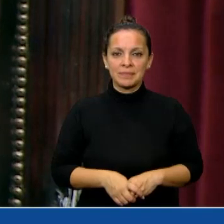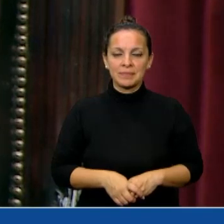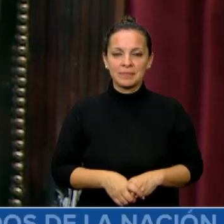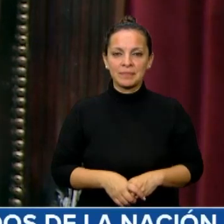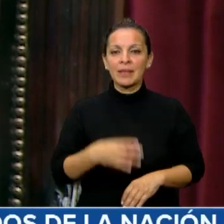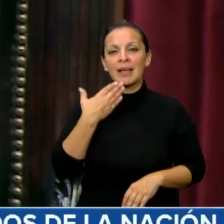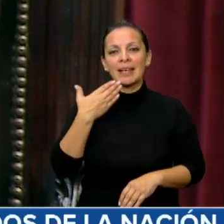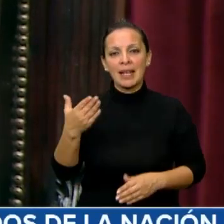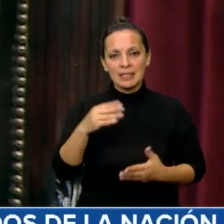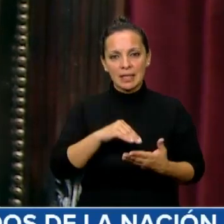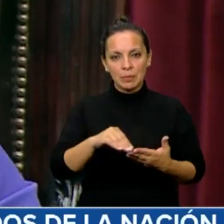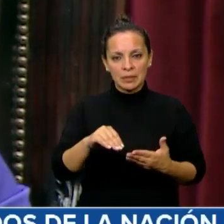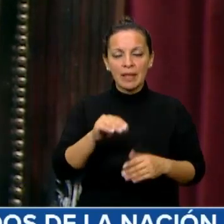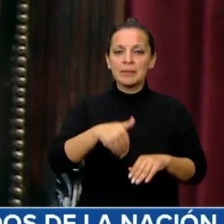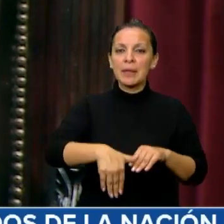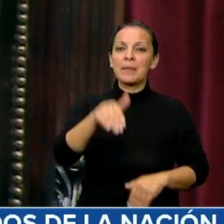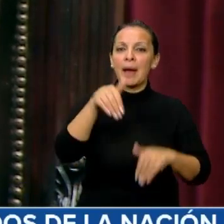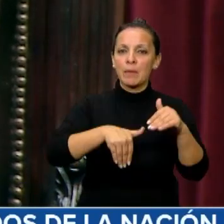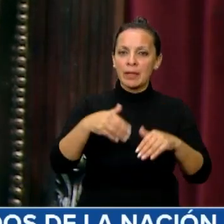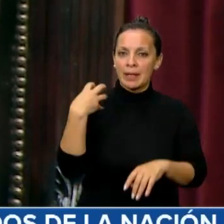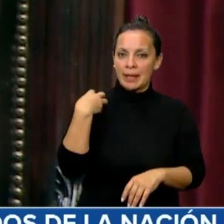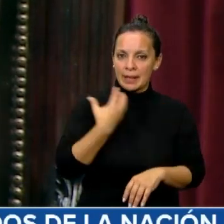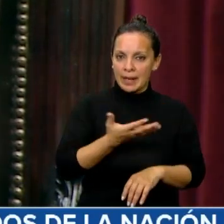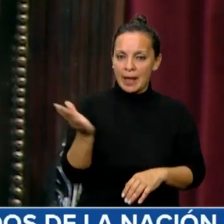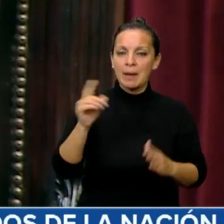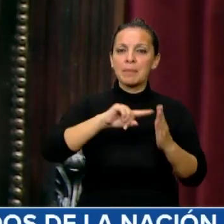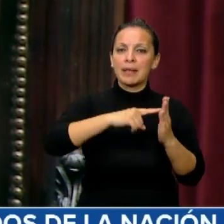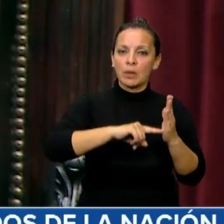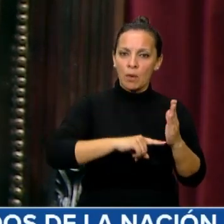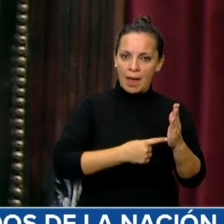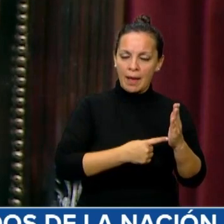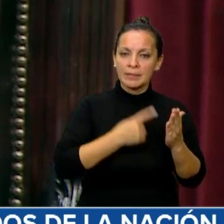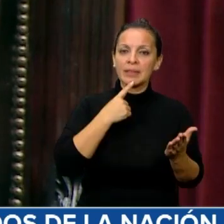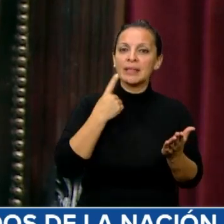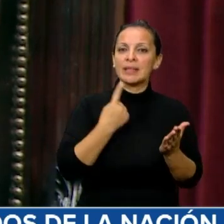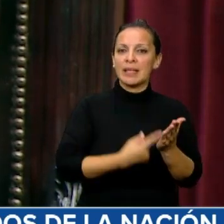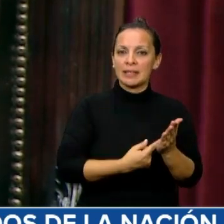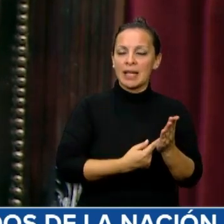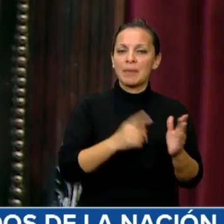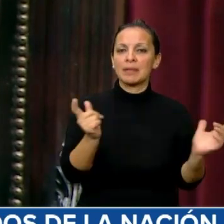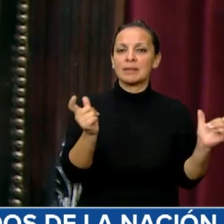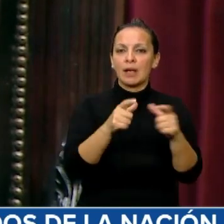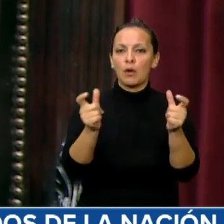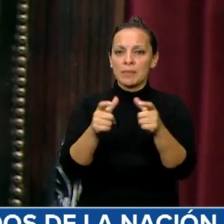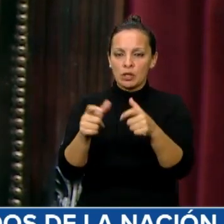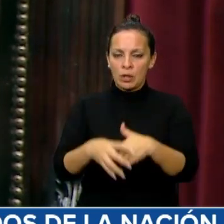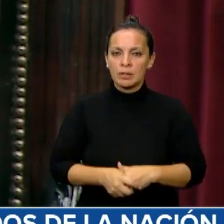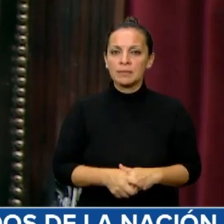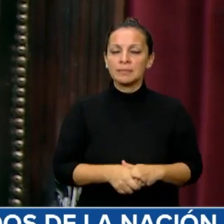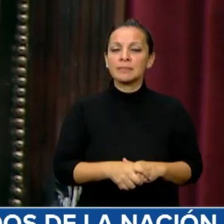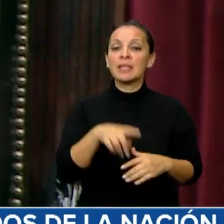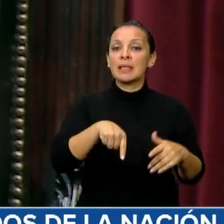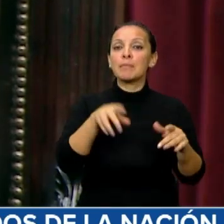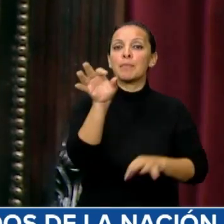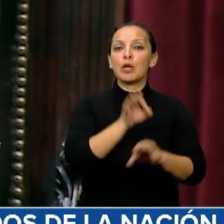Gracias, diputada. Se va a votar en general y en particular el dictamen de las comisiones recaído en el